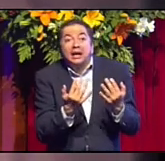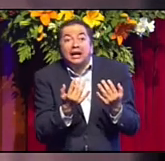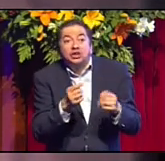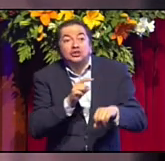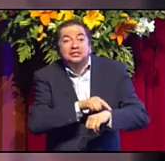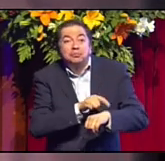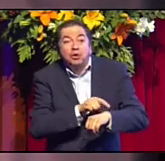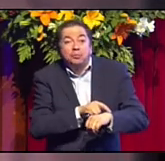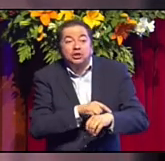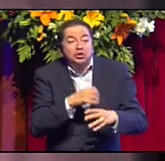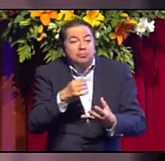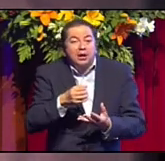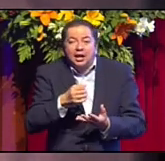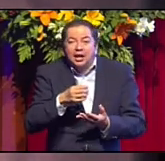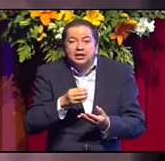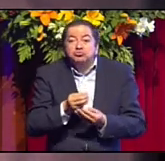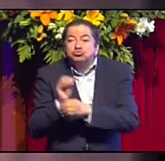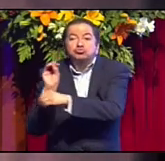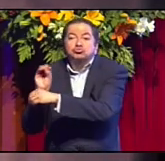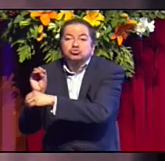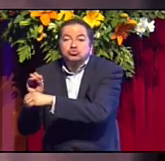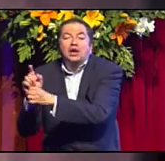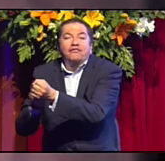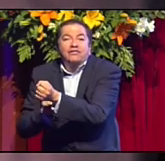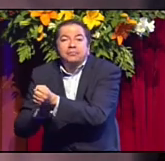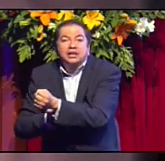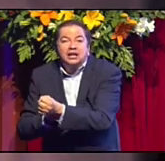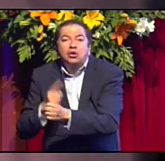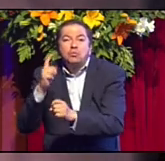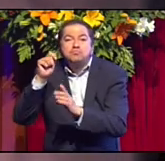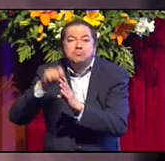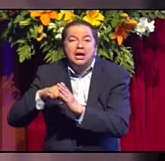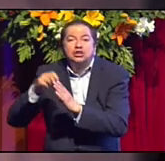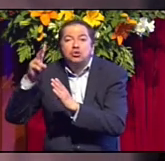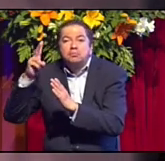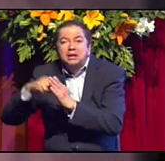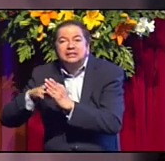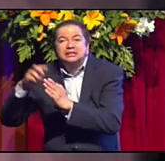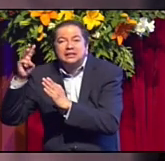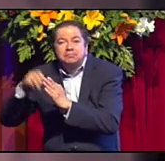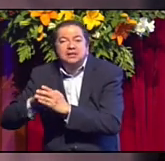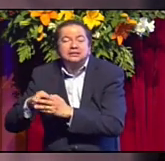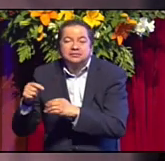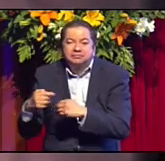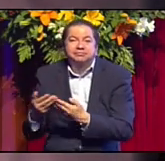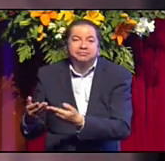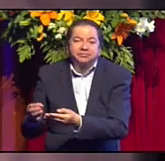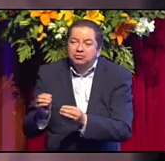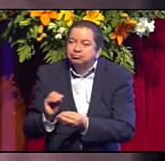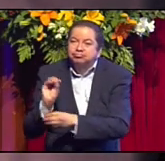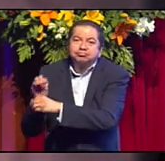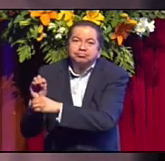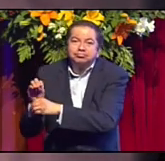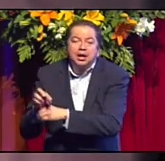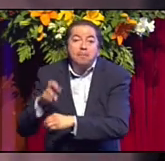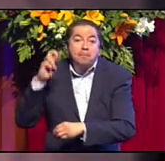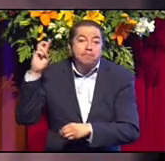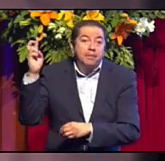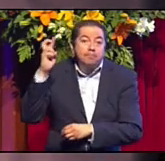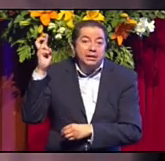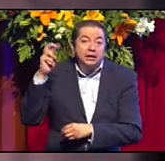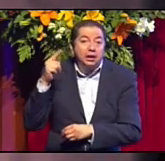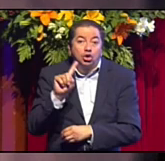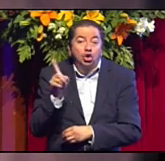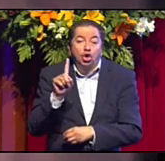para llevar el sustento a su familia y alcanza 1, 2 o 3 meses lo que ganan en ese momento. Claramente, La Pampilla no es solamente